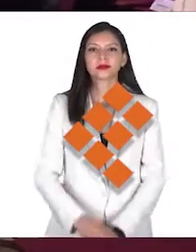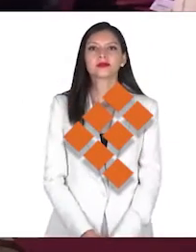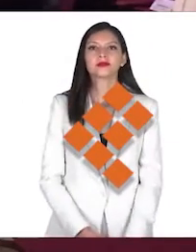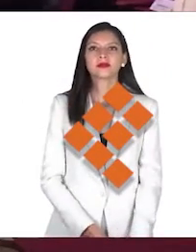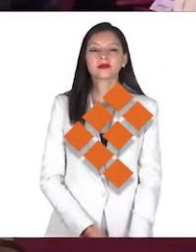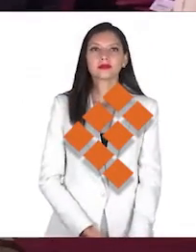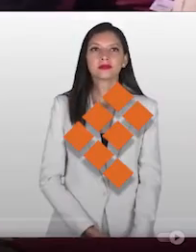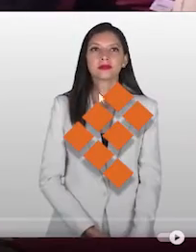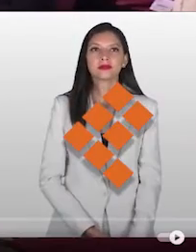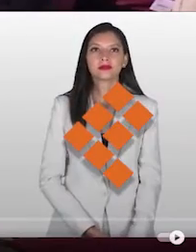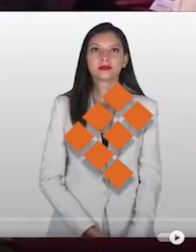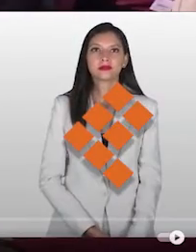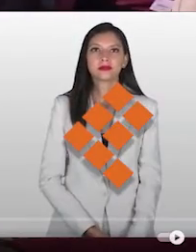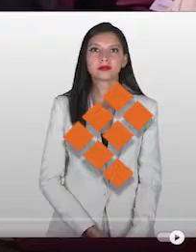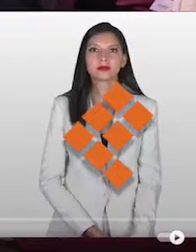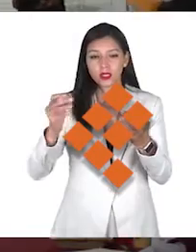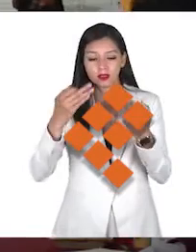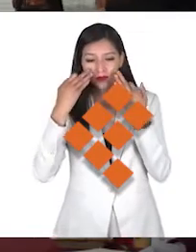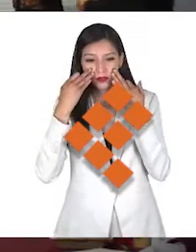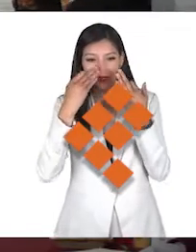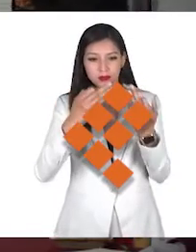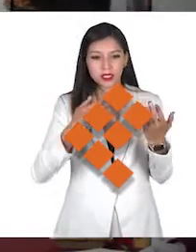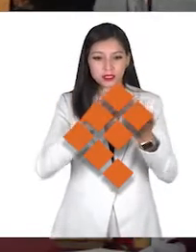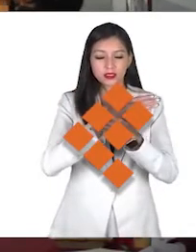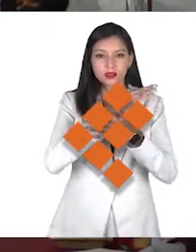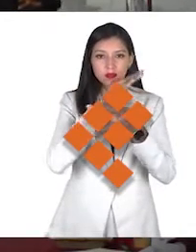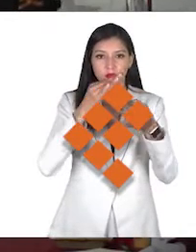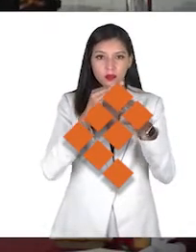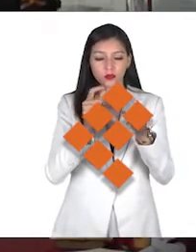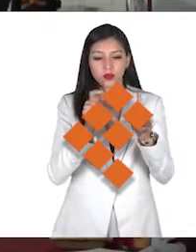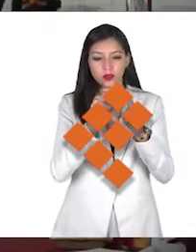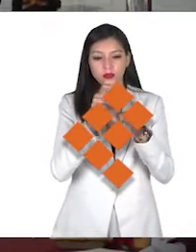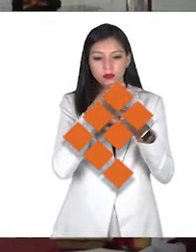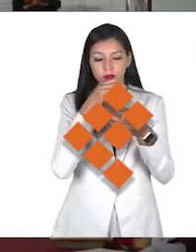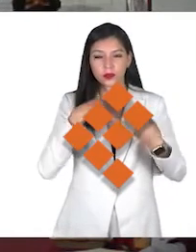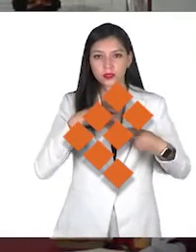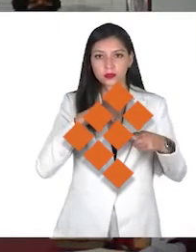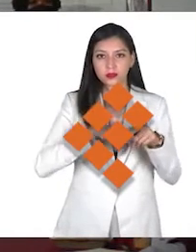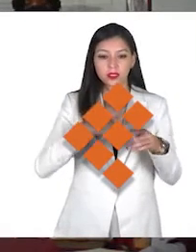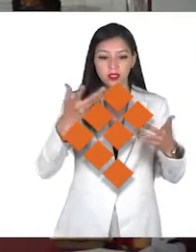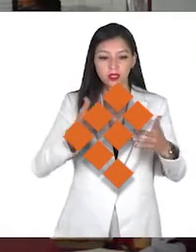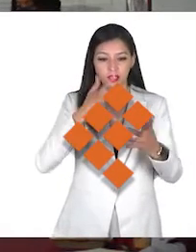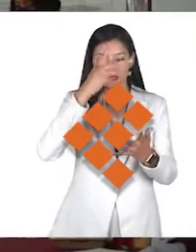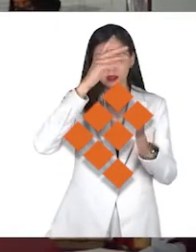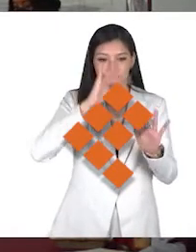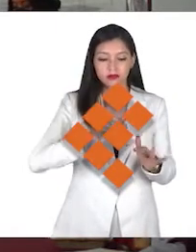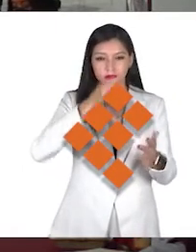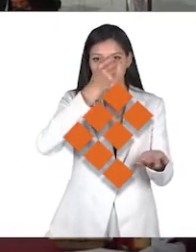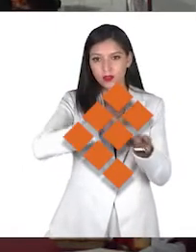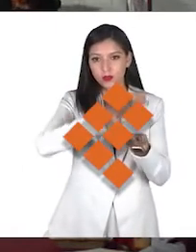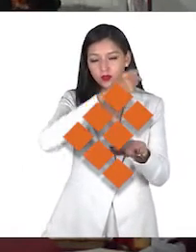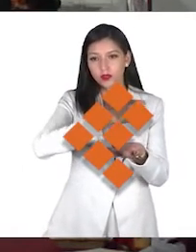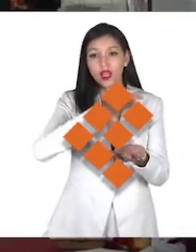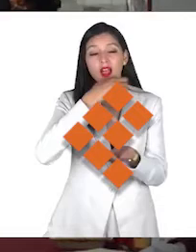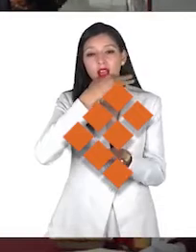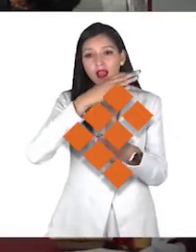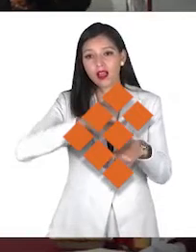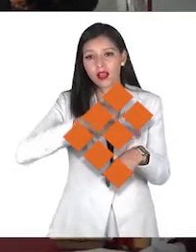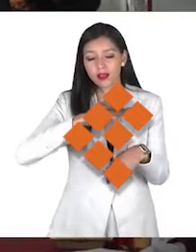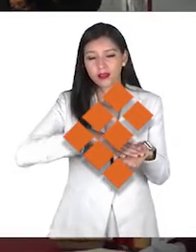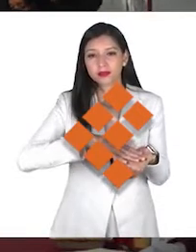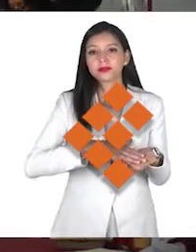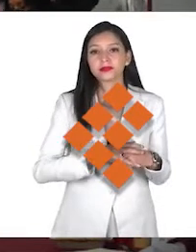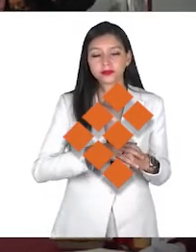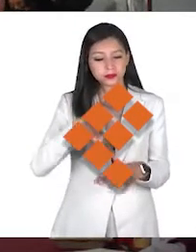Comisiones Unidas de Gobernación y Derechos Humanos. Sin embargo, hasta se tuvo que declarar un receso porque el nombre de una de las integrantes de la terna, de la que